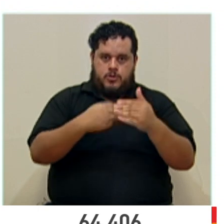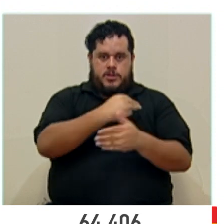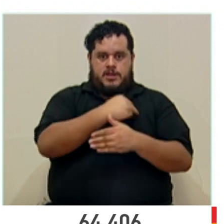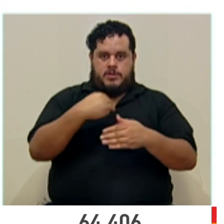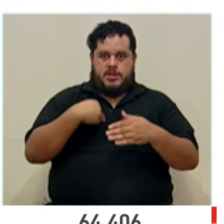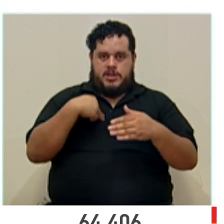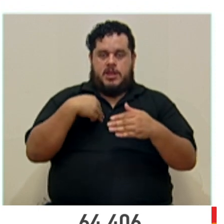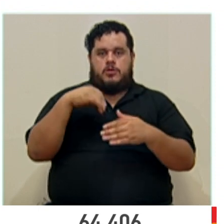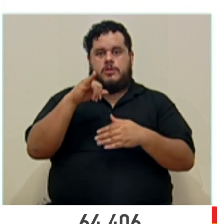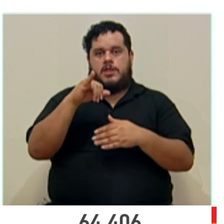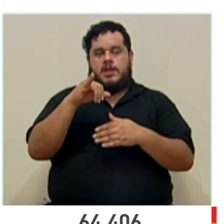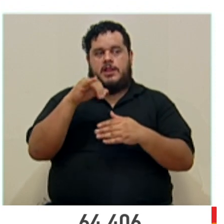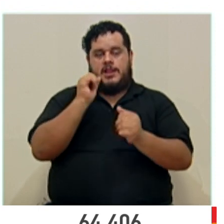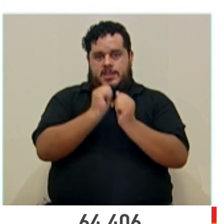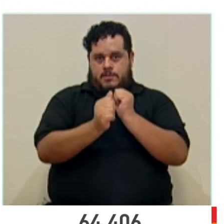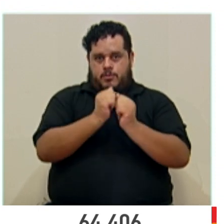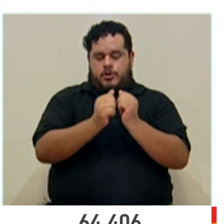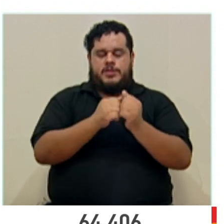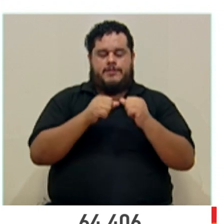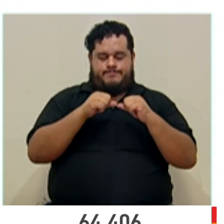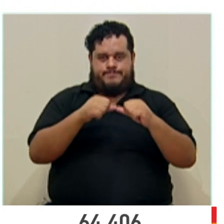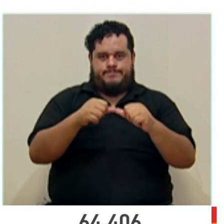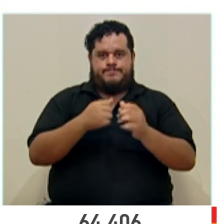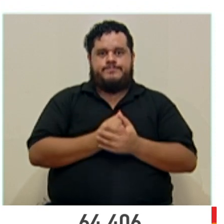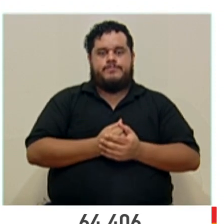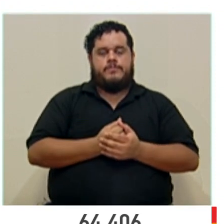del Deporte. La siguiente.